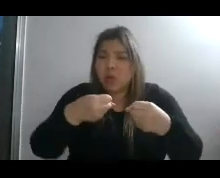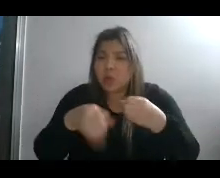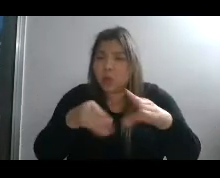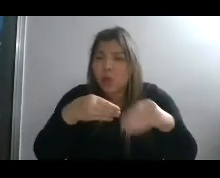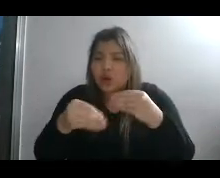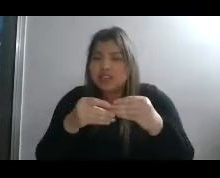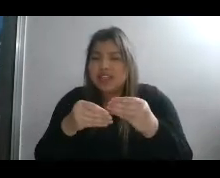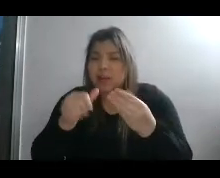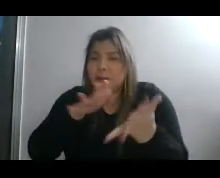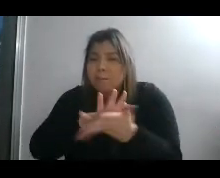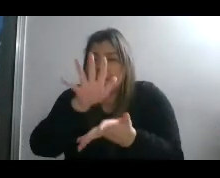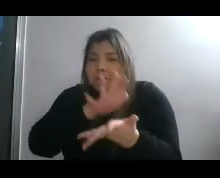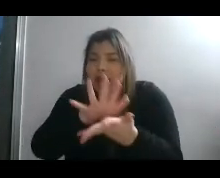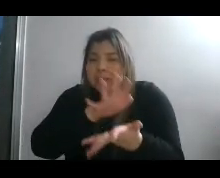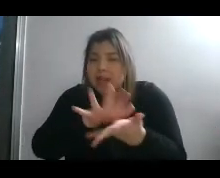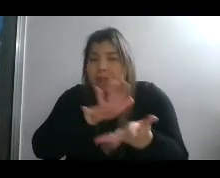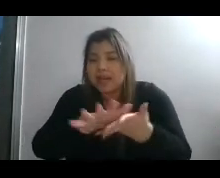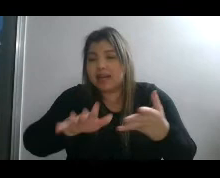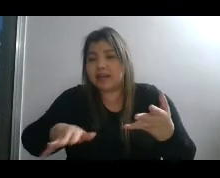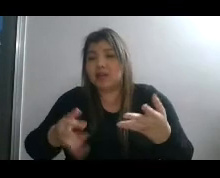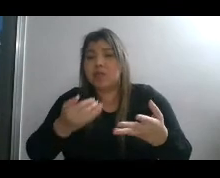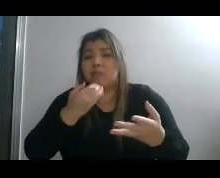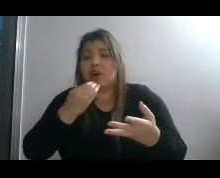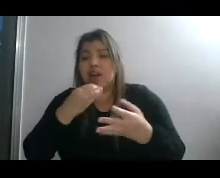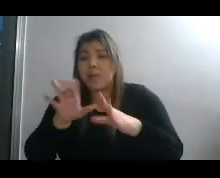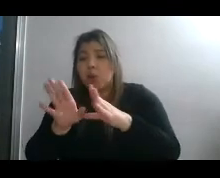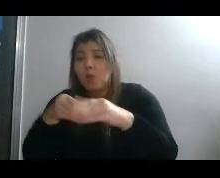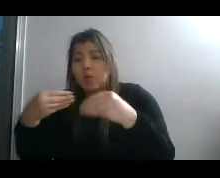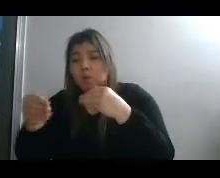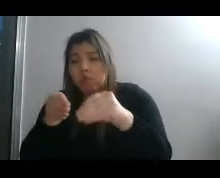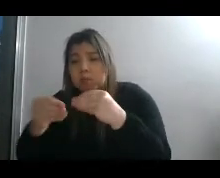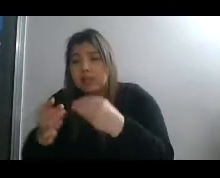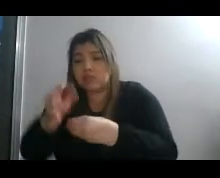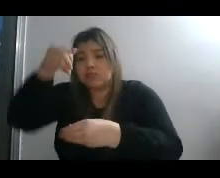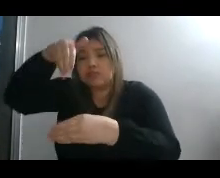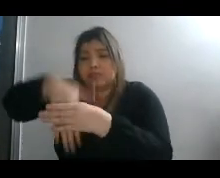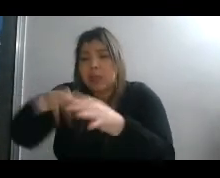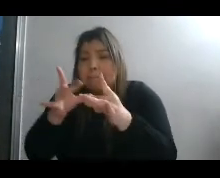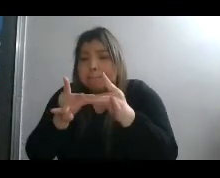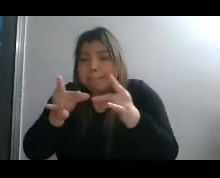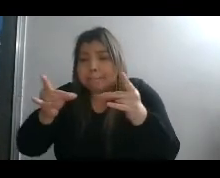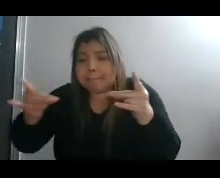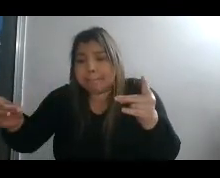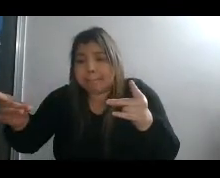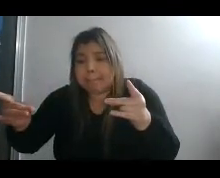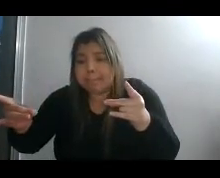Para evitar la humedad. Si las guardo en estas bolsas plásticas como con sello hermético, puede